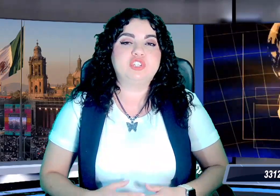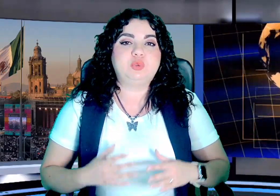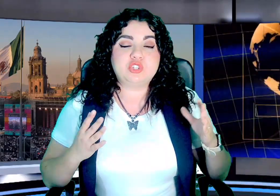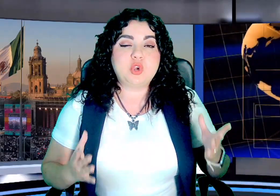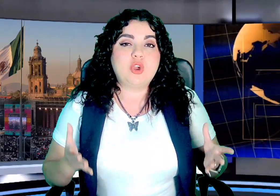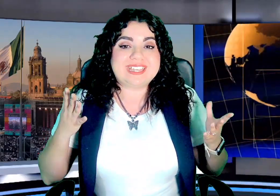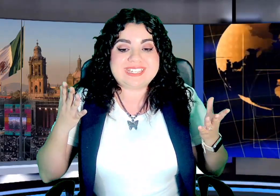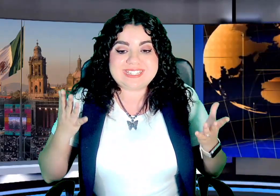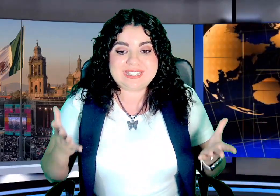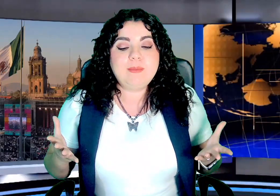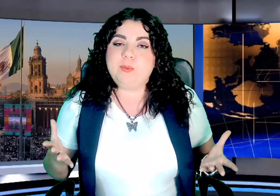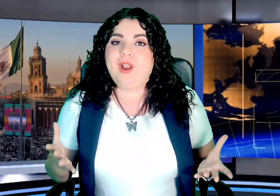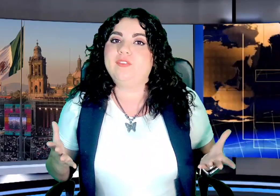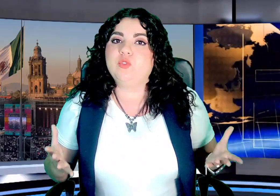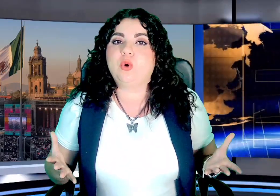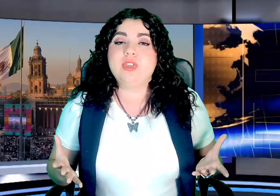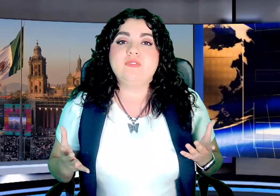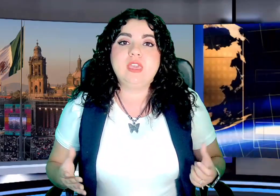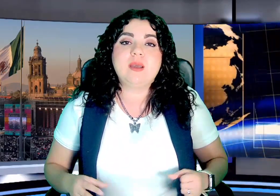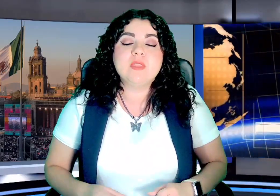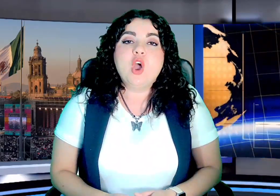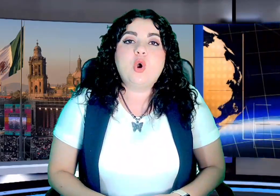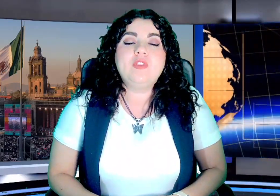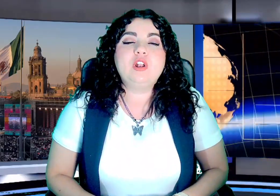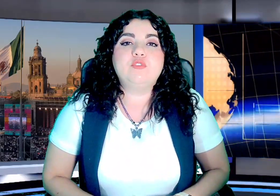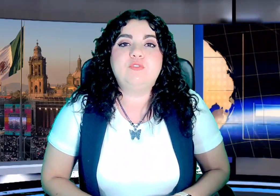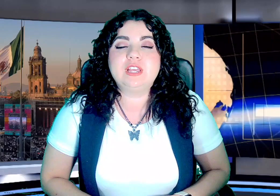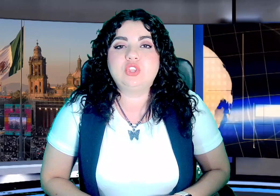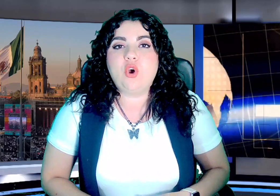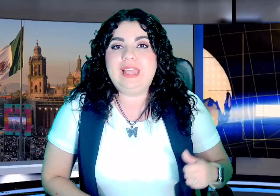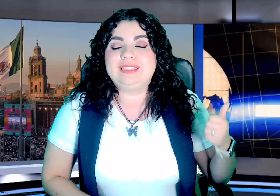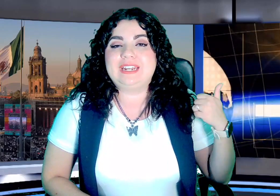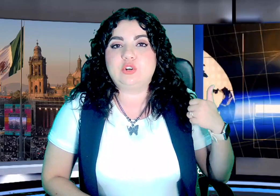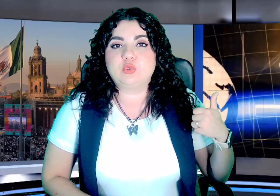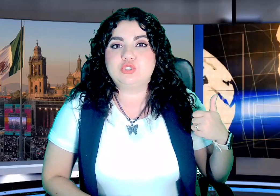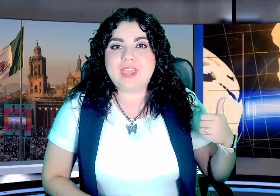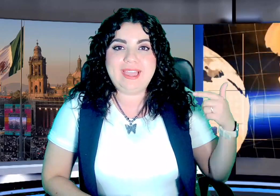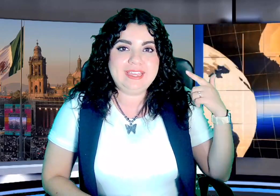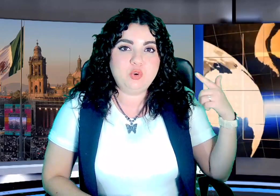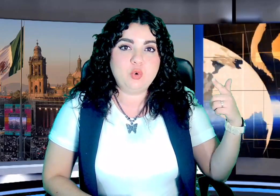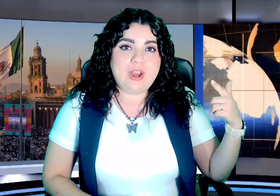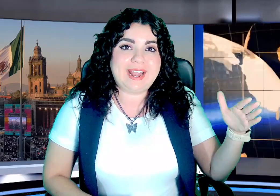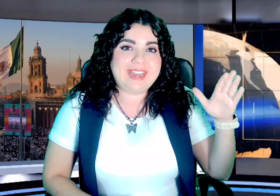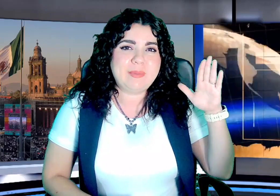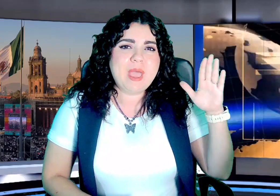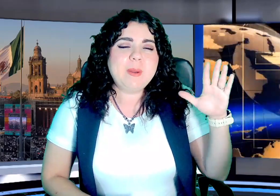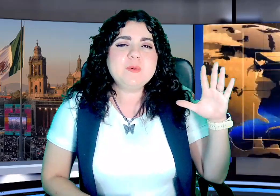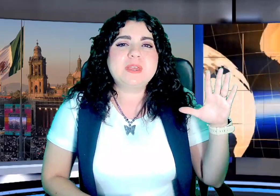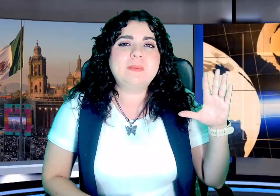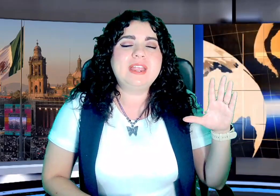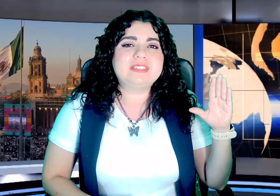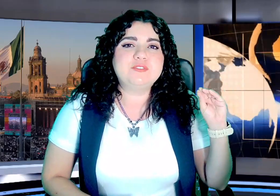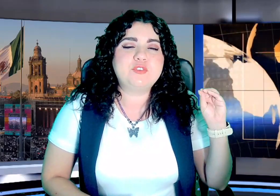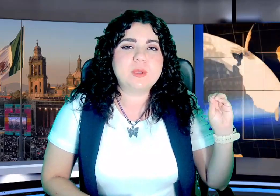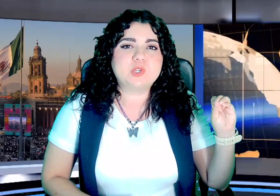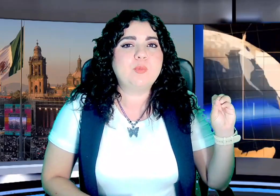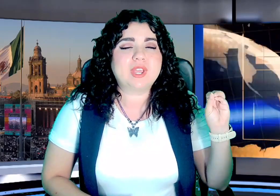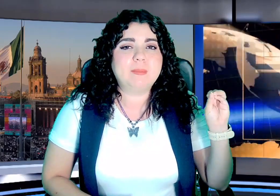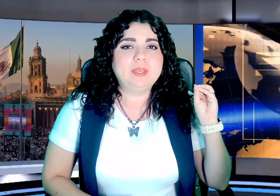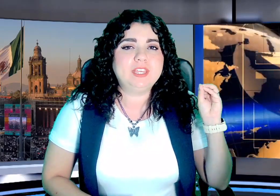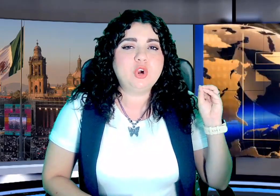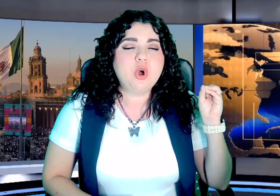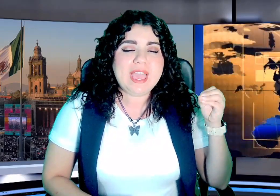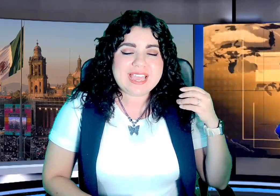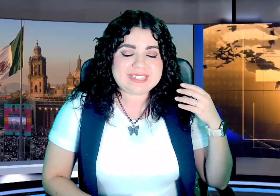alimentos, situación que se está empeorando hoy en día con el conflicto entre Rusia y Ucrania. Vamos a ver esta información